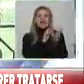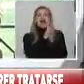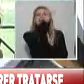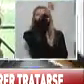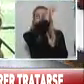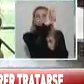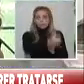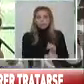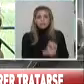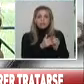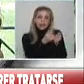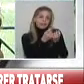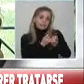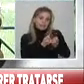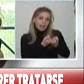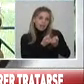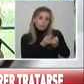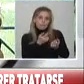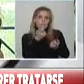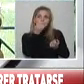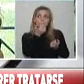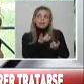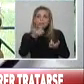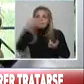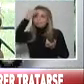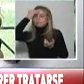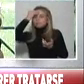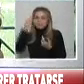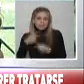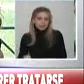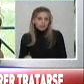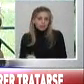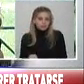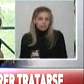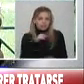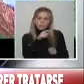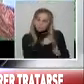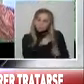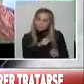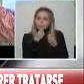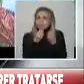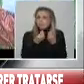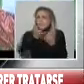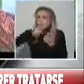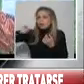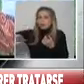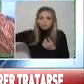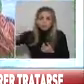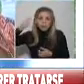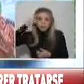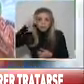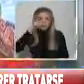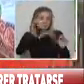otra cosa es el fanatismo. La verdad es que yo ayer me quedaba pensando, e insisto, hay mucha gente que tiene esta mentalidad, muchísima gente que cree que con el